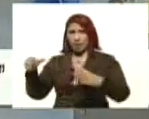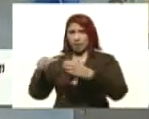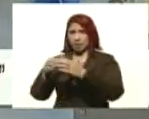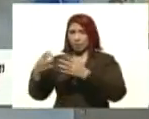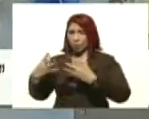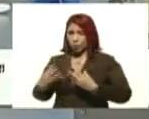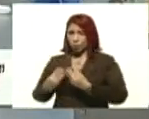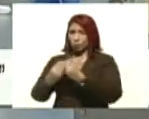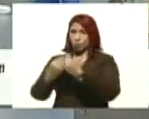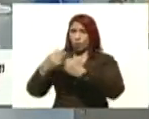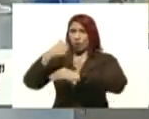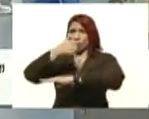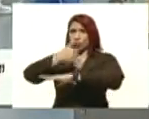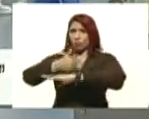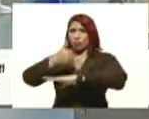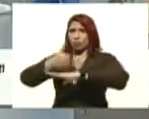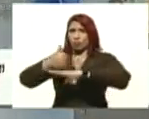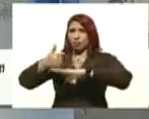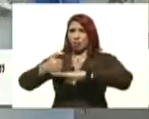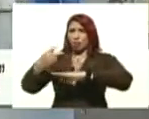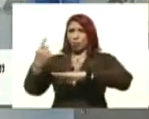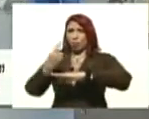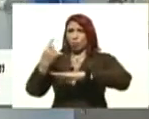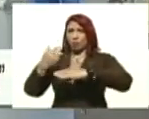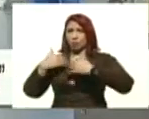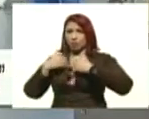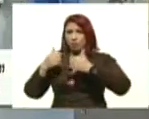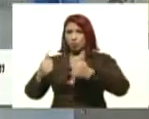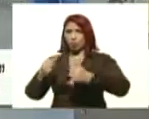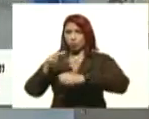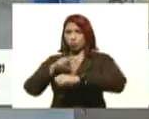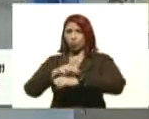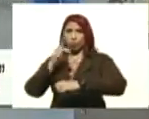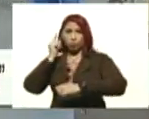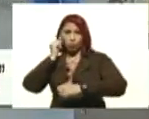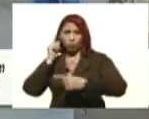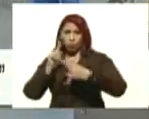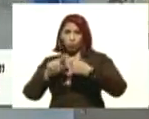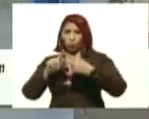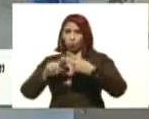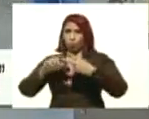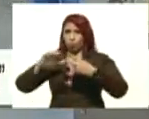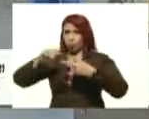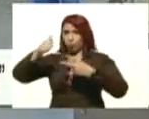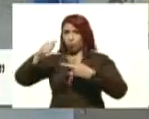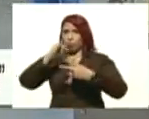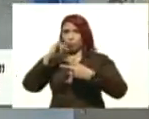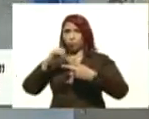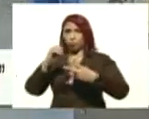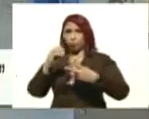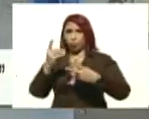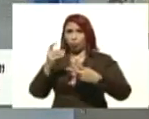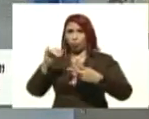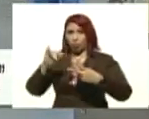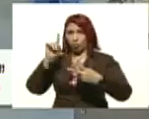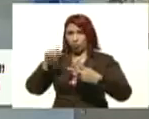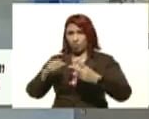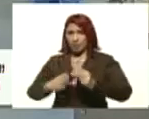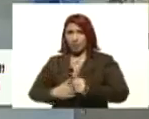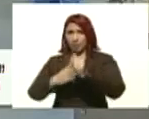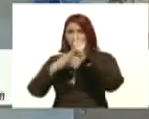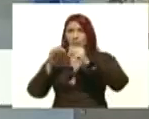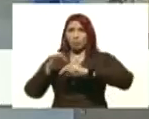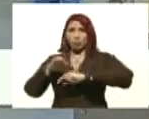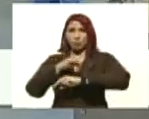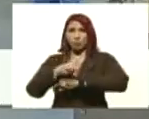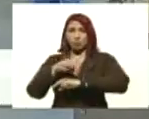la Autoridad Única de la Salud, la doctora Mayra Prieto, el general Castillo, comandante de la SODI, el líder del municipio